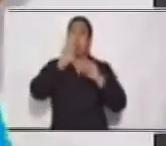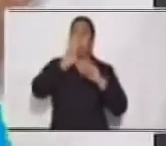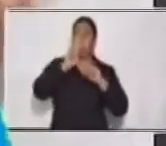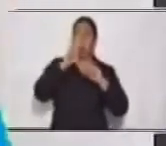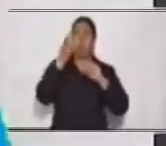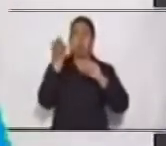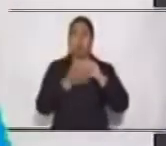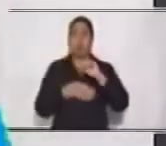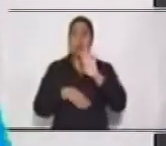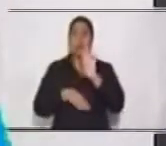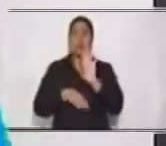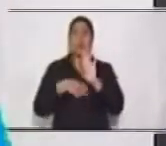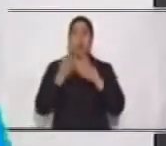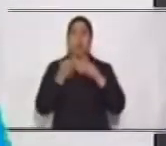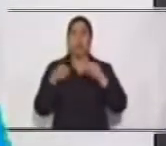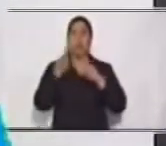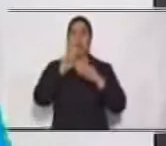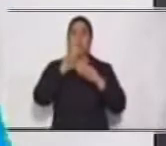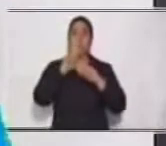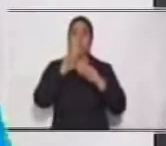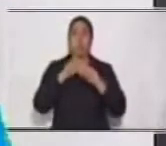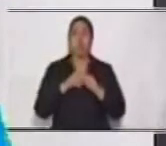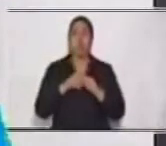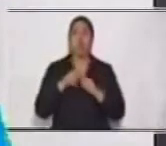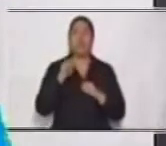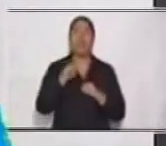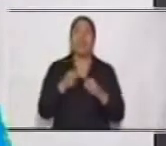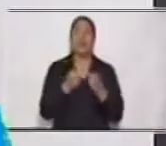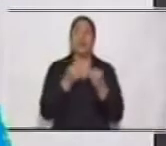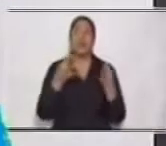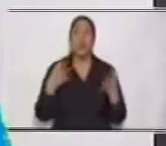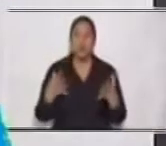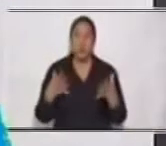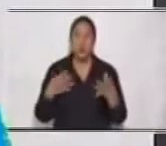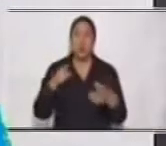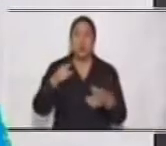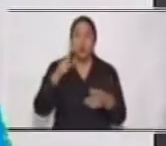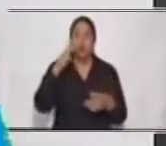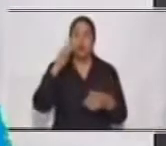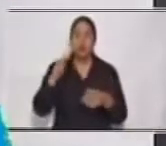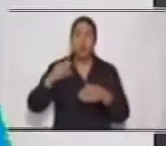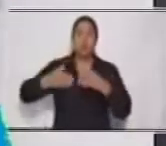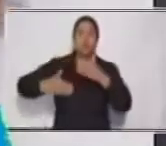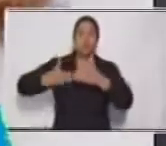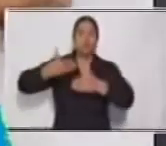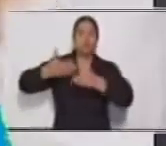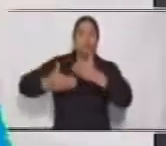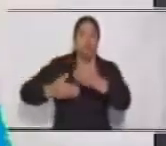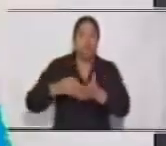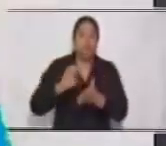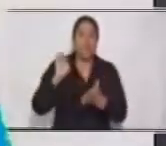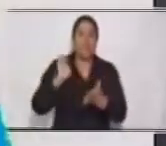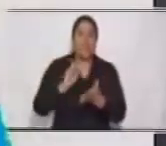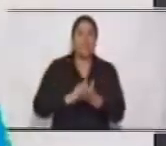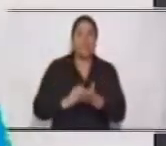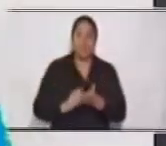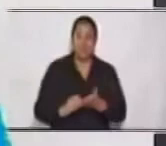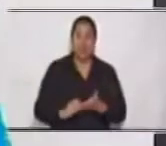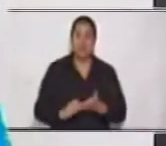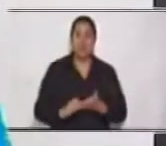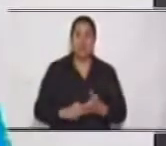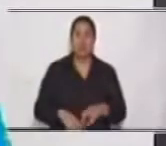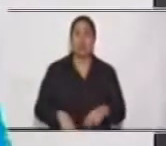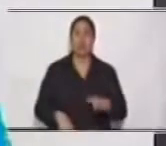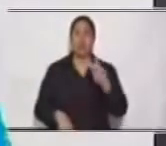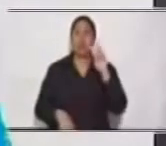Entonces estos números van a ir apareciendo conforme vayamos realizando los ejercicios. Los dos ejes